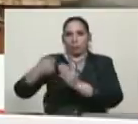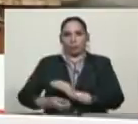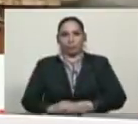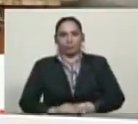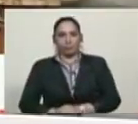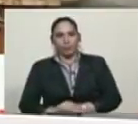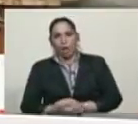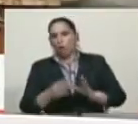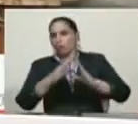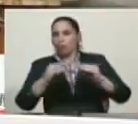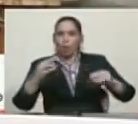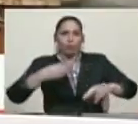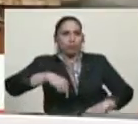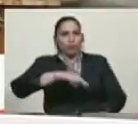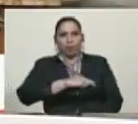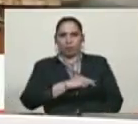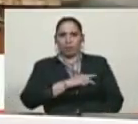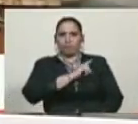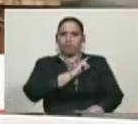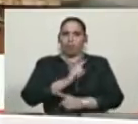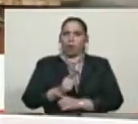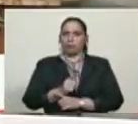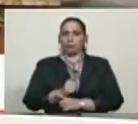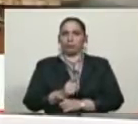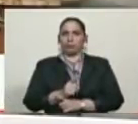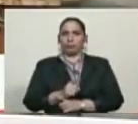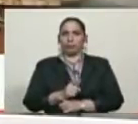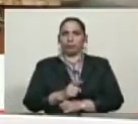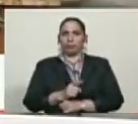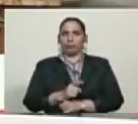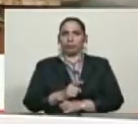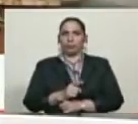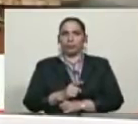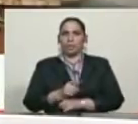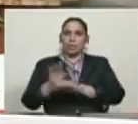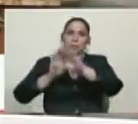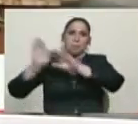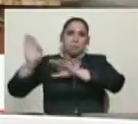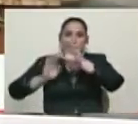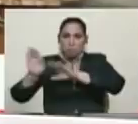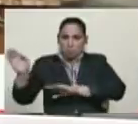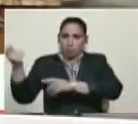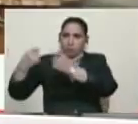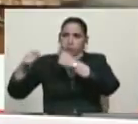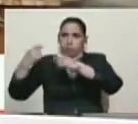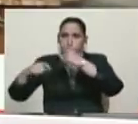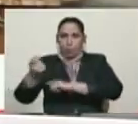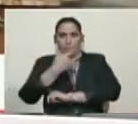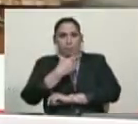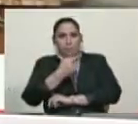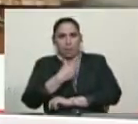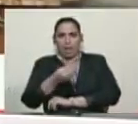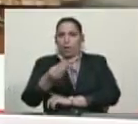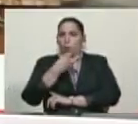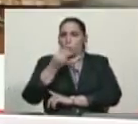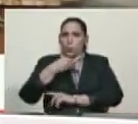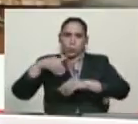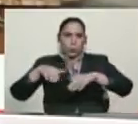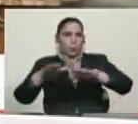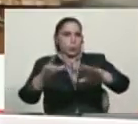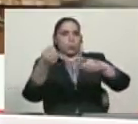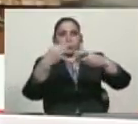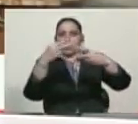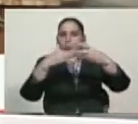todas nuestras obligaciones sobre todo las importaciones de medicinas alimentos materias primas insumos